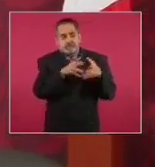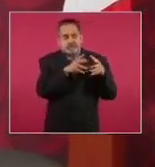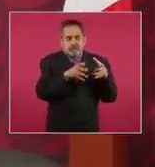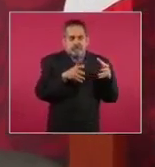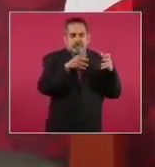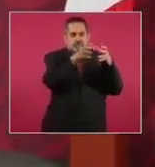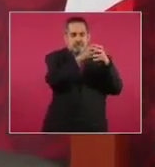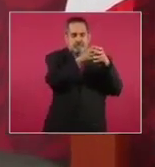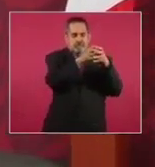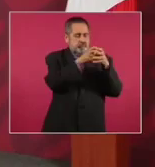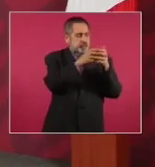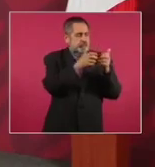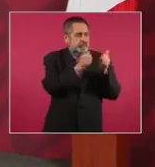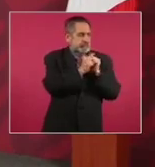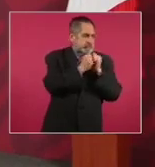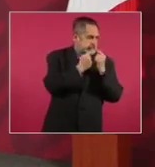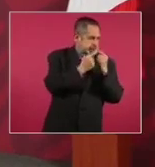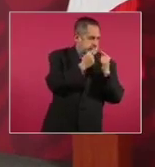arriba, ¿no?